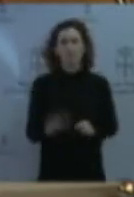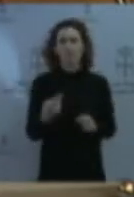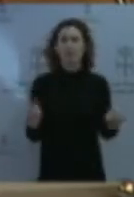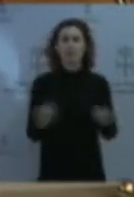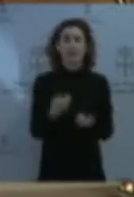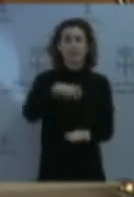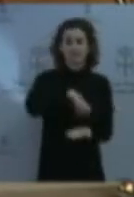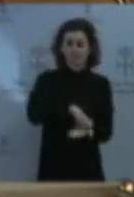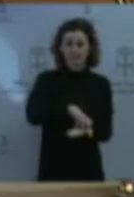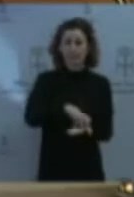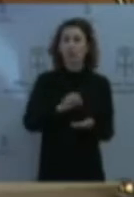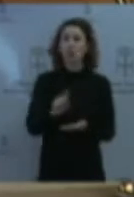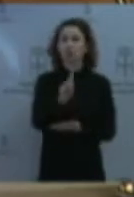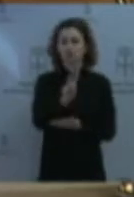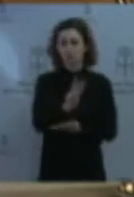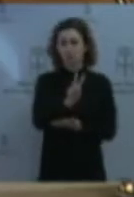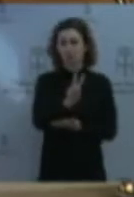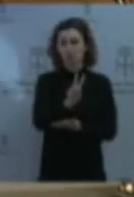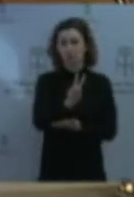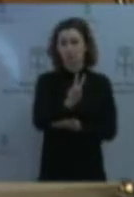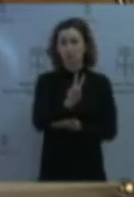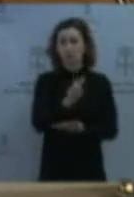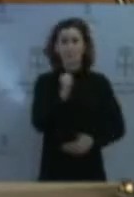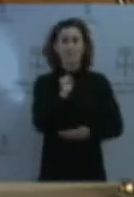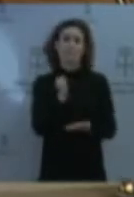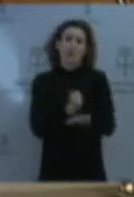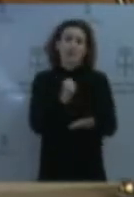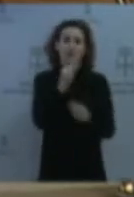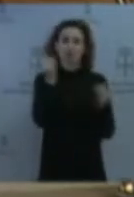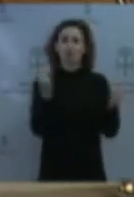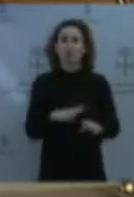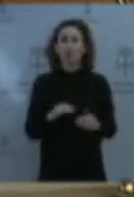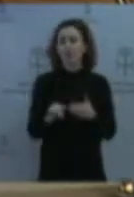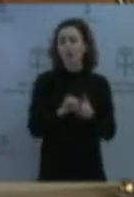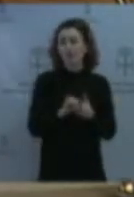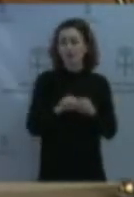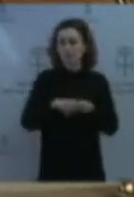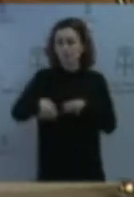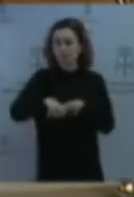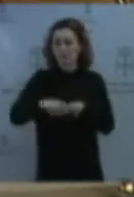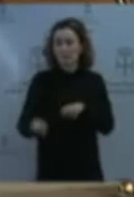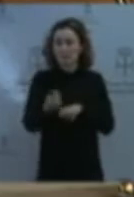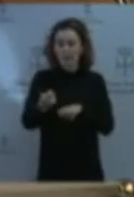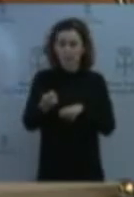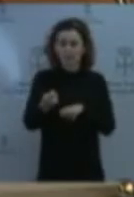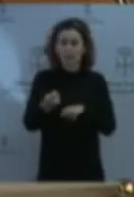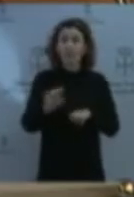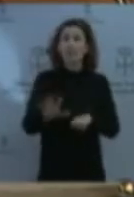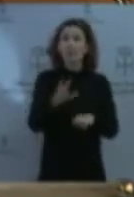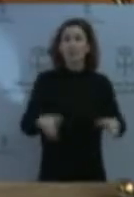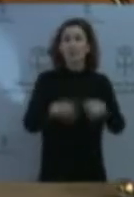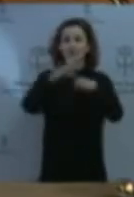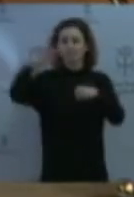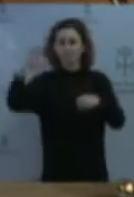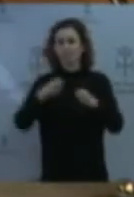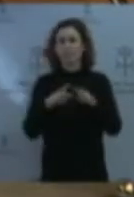la denominación histórica y el más cercano al parque de bomberos, las 5 chimeneas, el taller mecánico y el almacén industrial de la